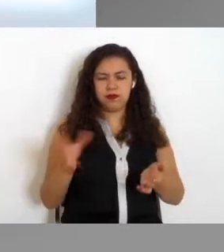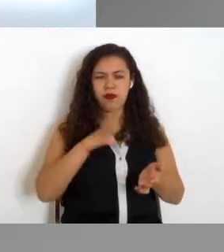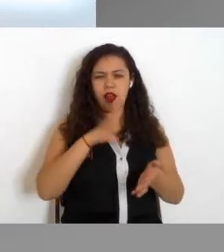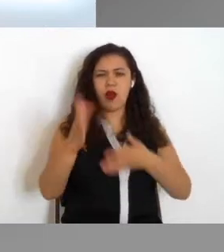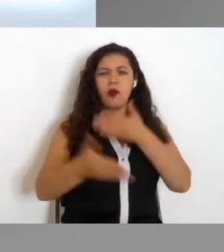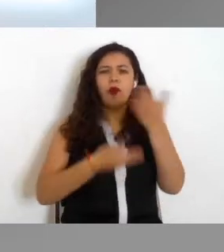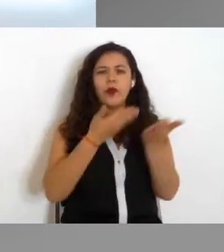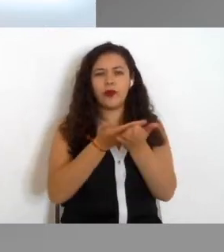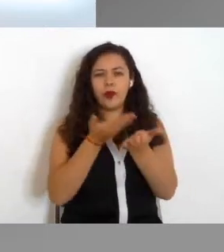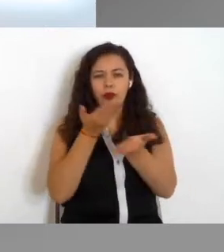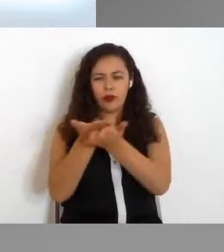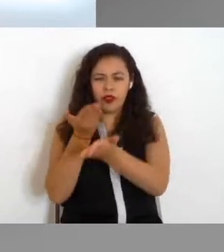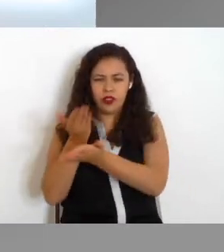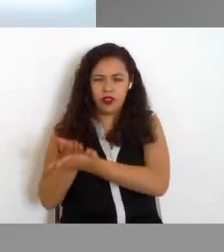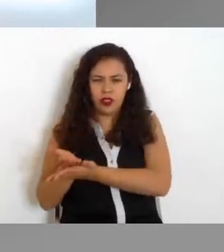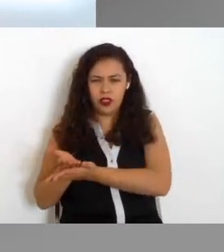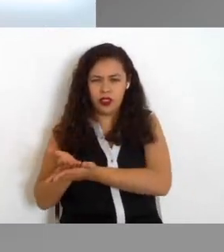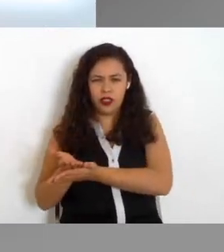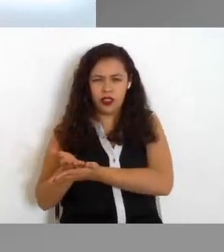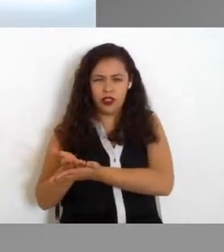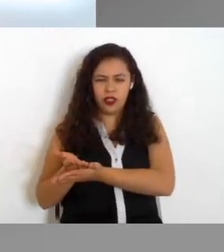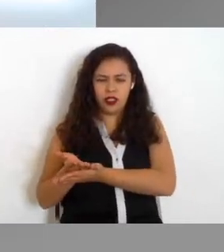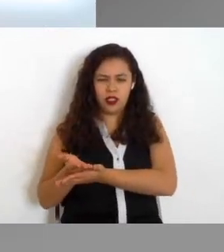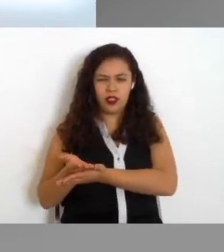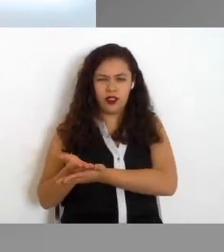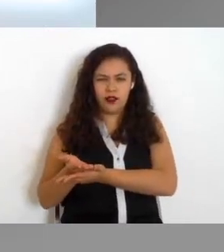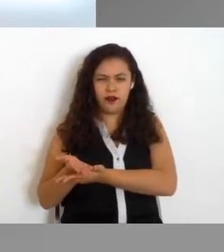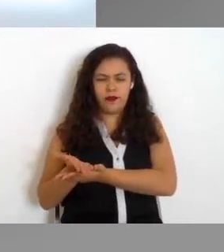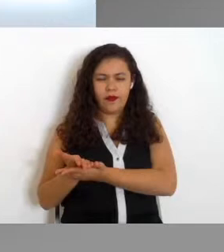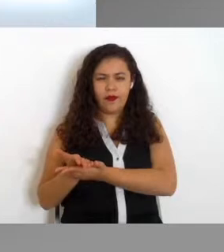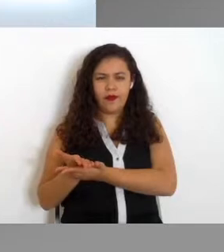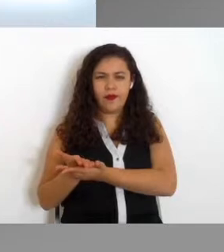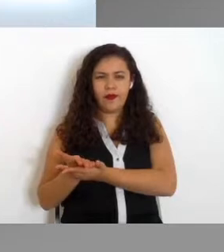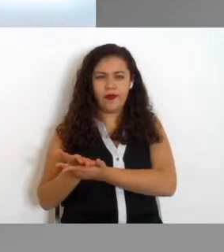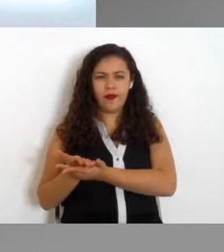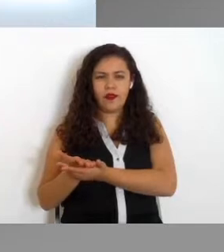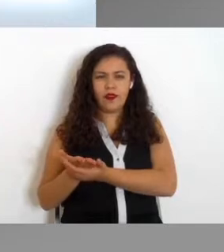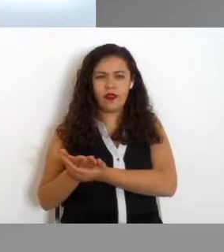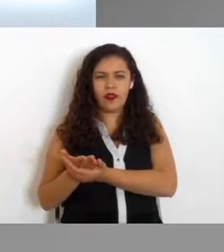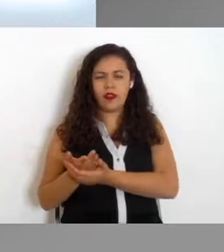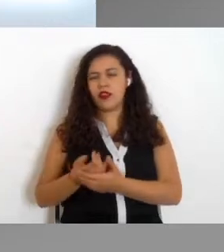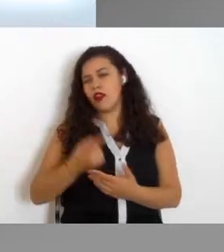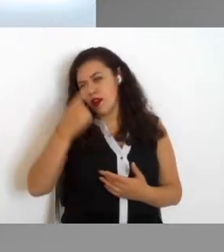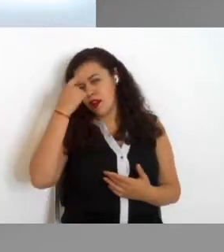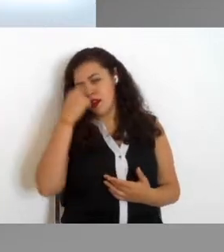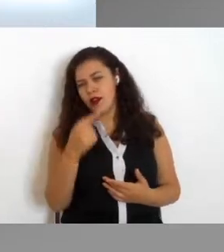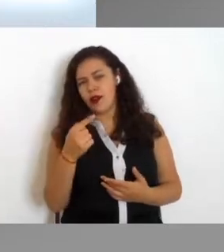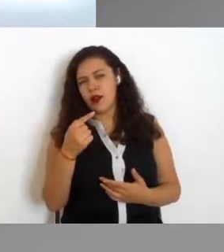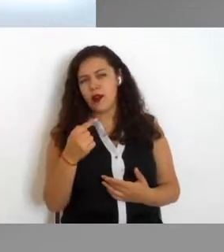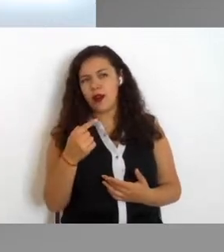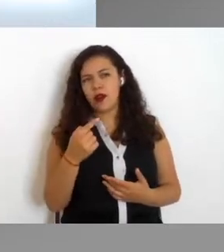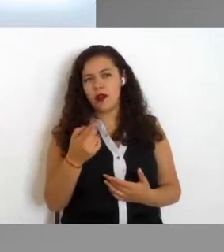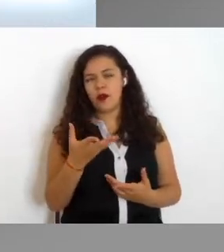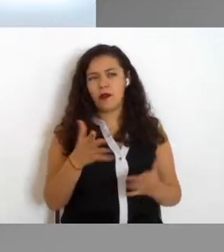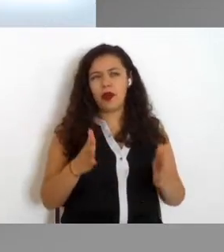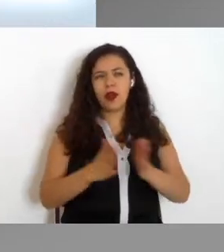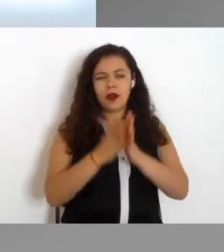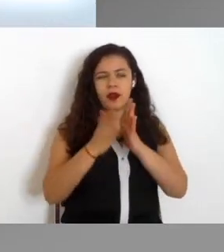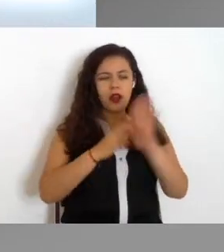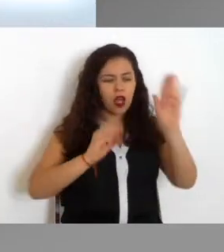propuestas para incidir en la actividad y en la programación cultural que